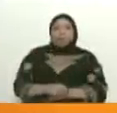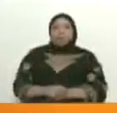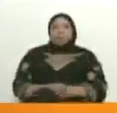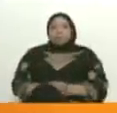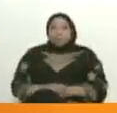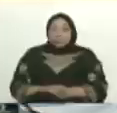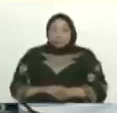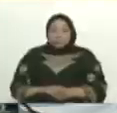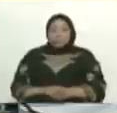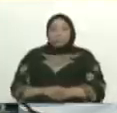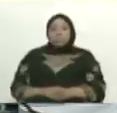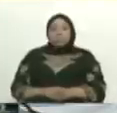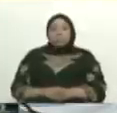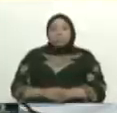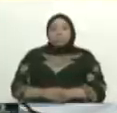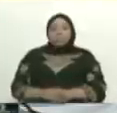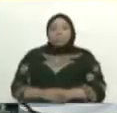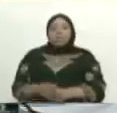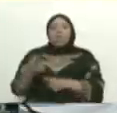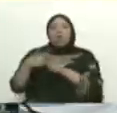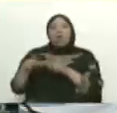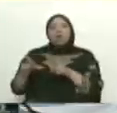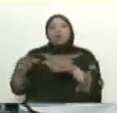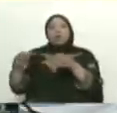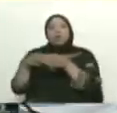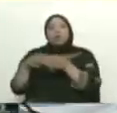basurita en Ñereñere para el MAS, etcétera, etcétera.